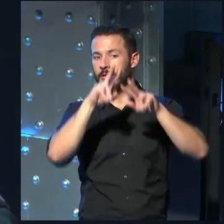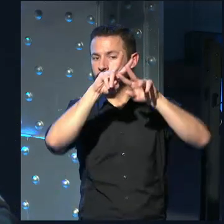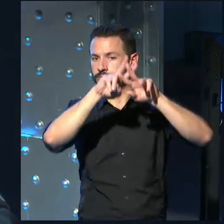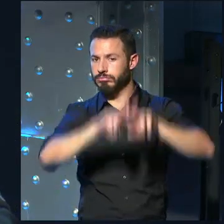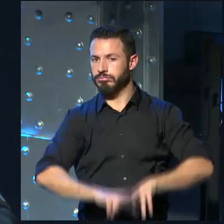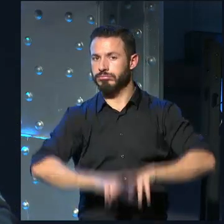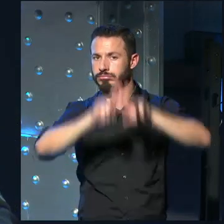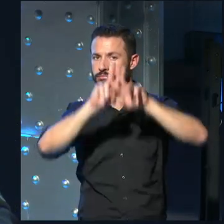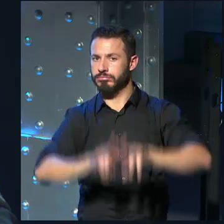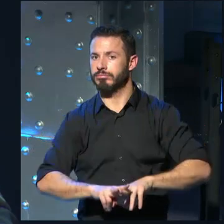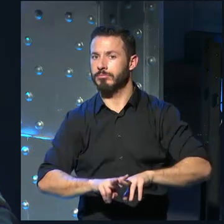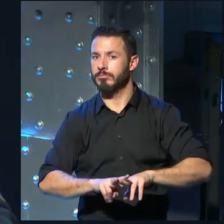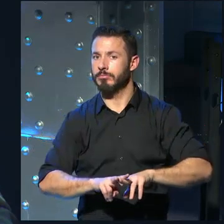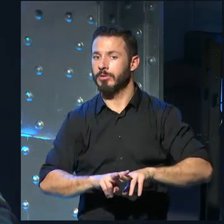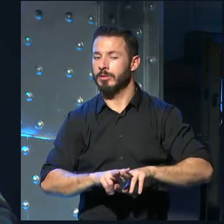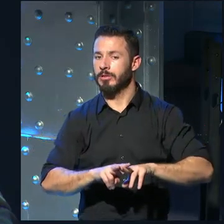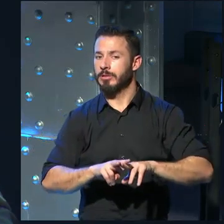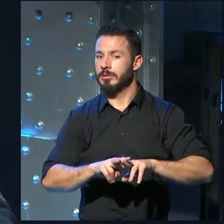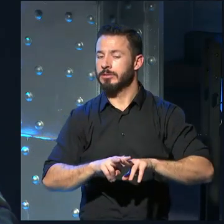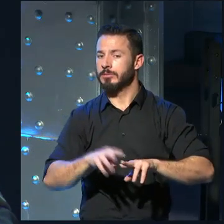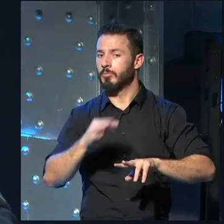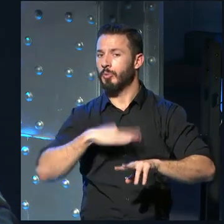concluir si un país va a tener